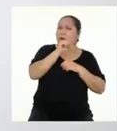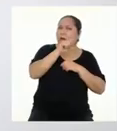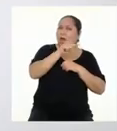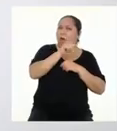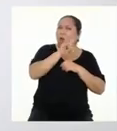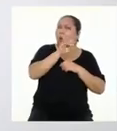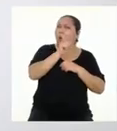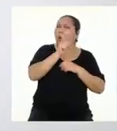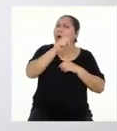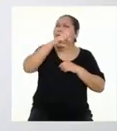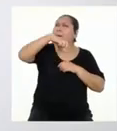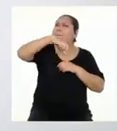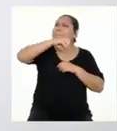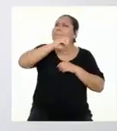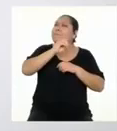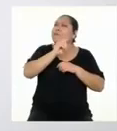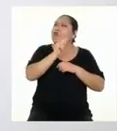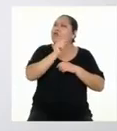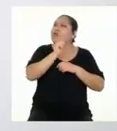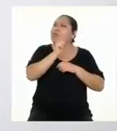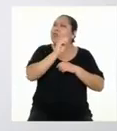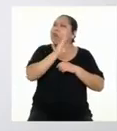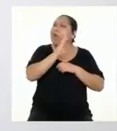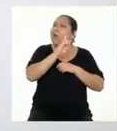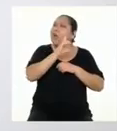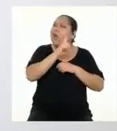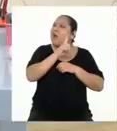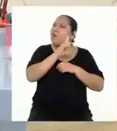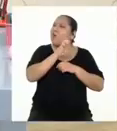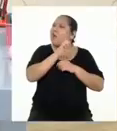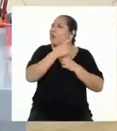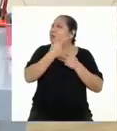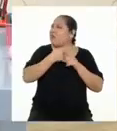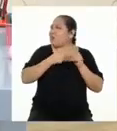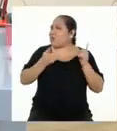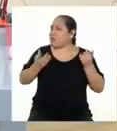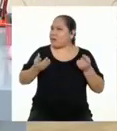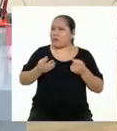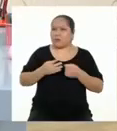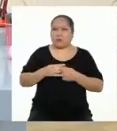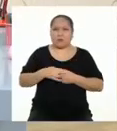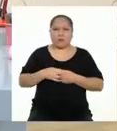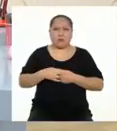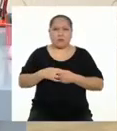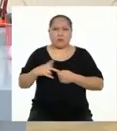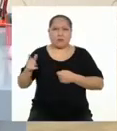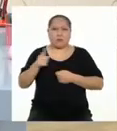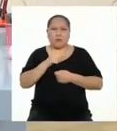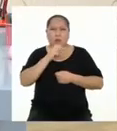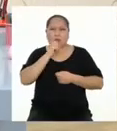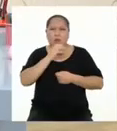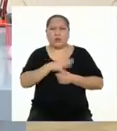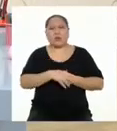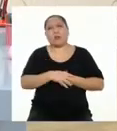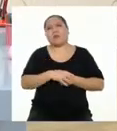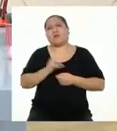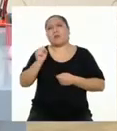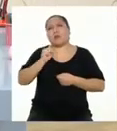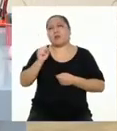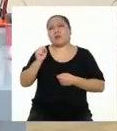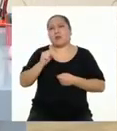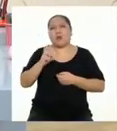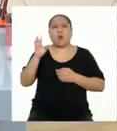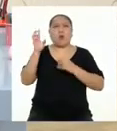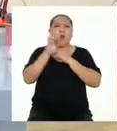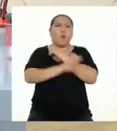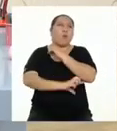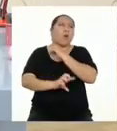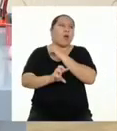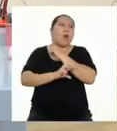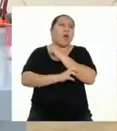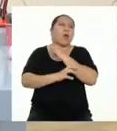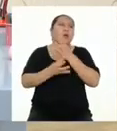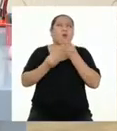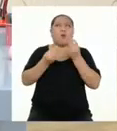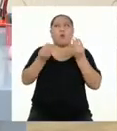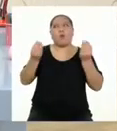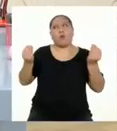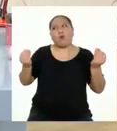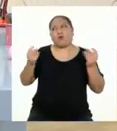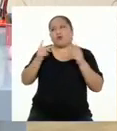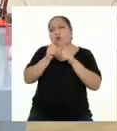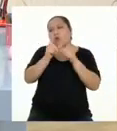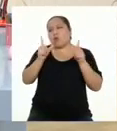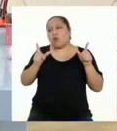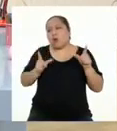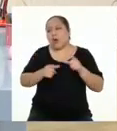potable? Son dos cosas muy distintas. De hecho, A veces una dice, Pero si somos un país con tantas